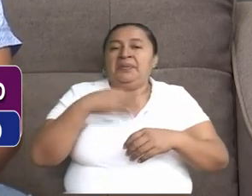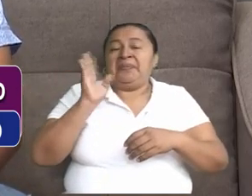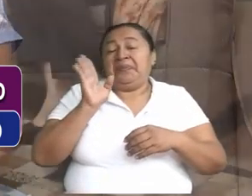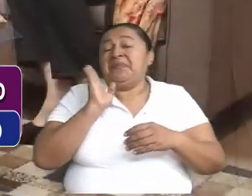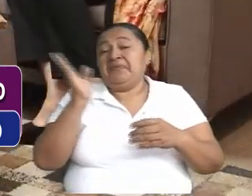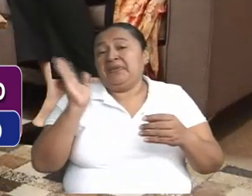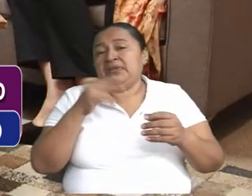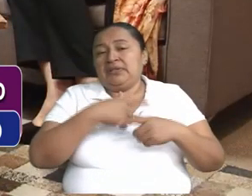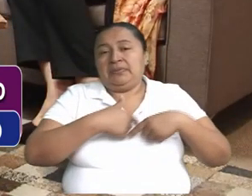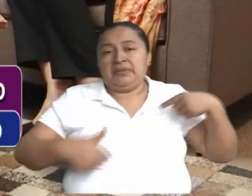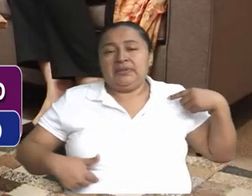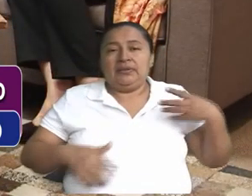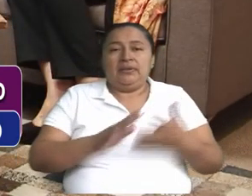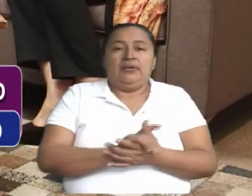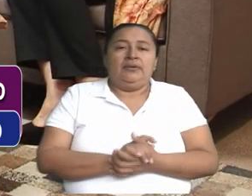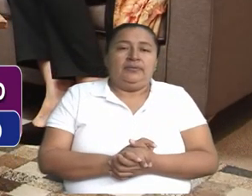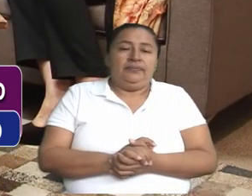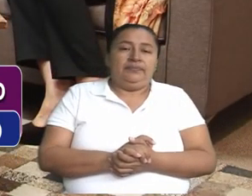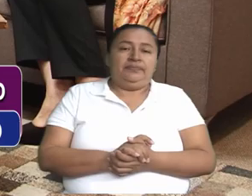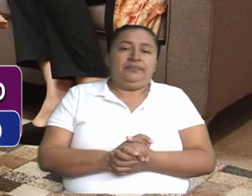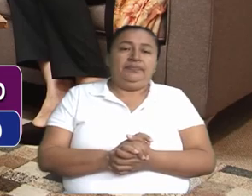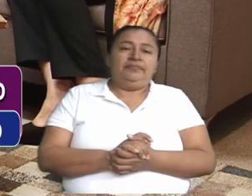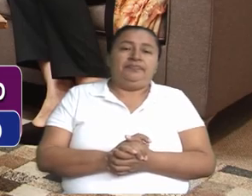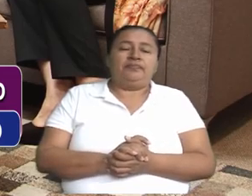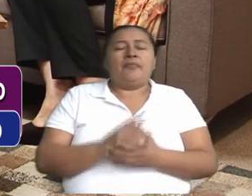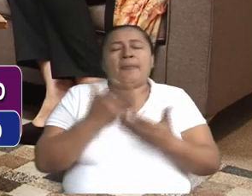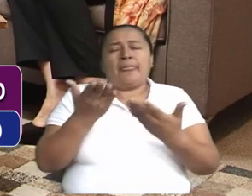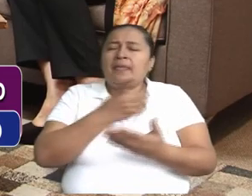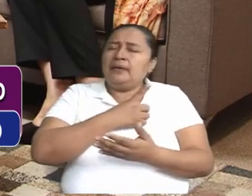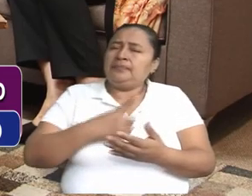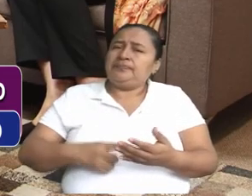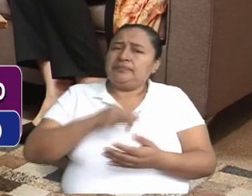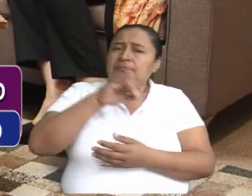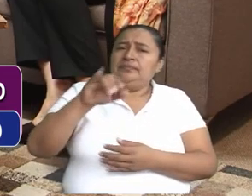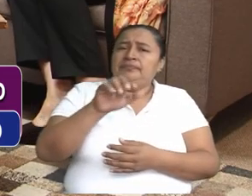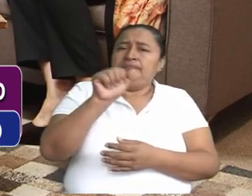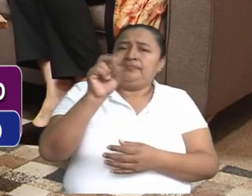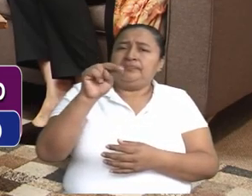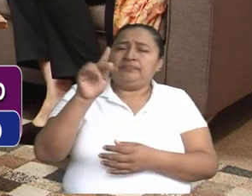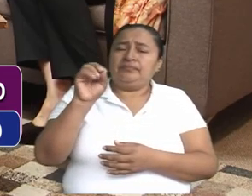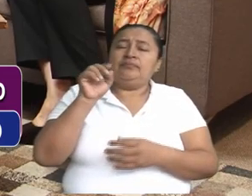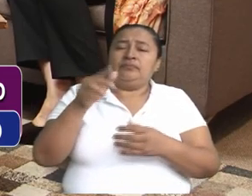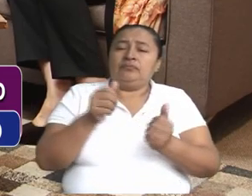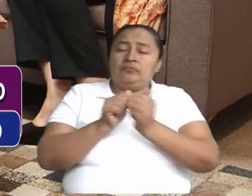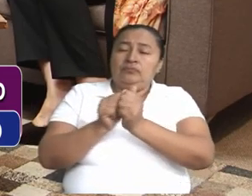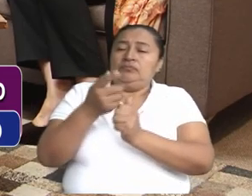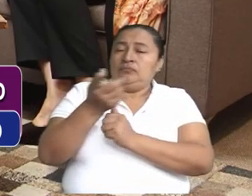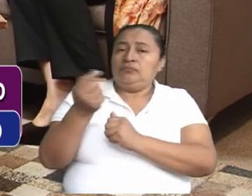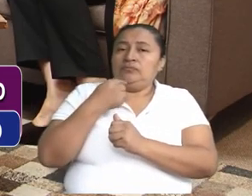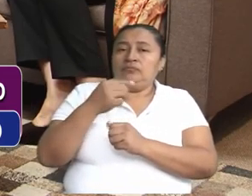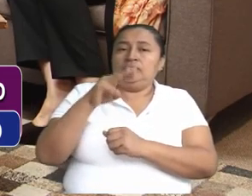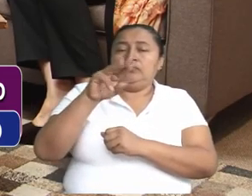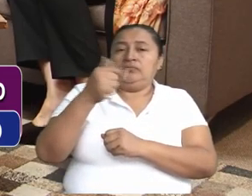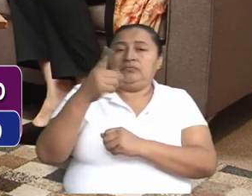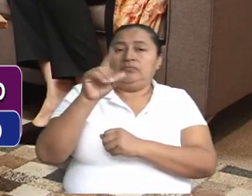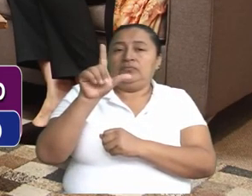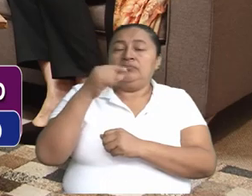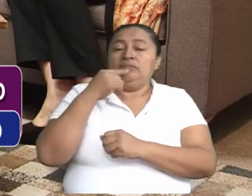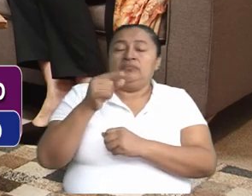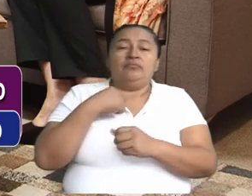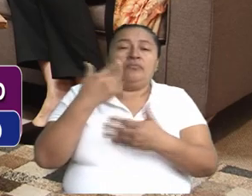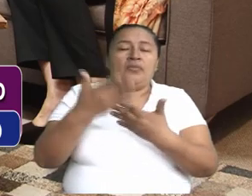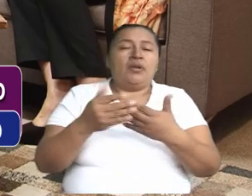prensa. Entender un poquito, diputado Jacinto, lo que significan, por ejemplo, la compañera Magdalena mencionaba algunos casos de golpes